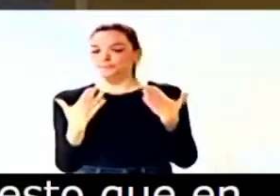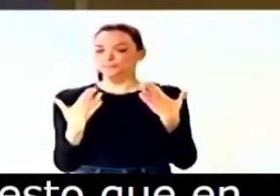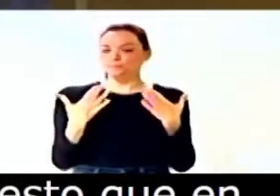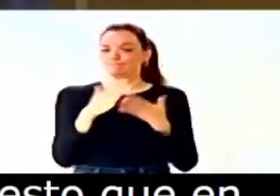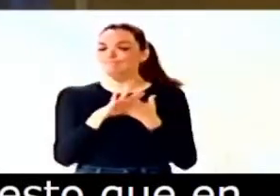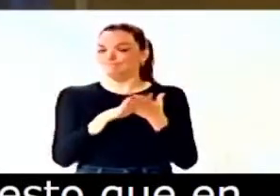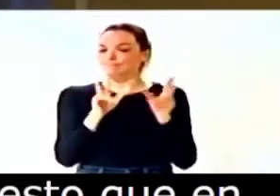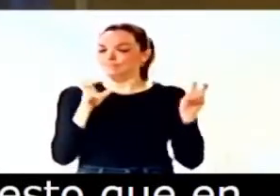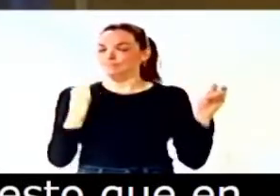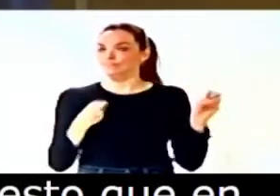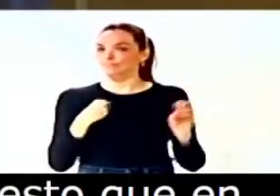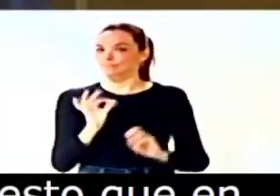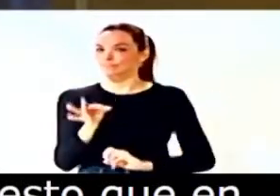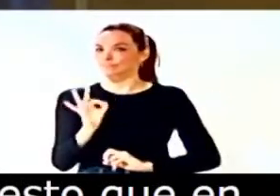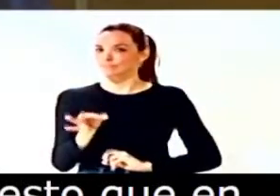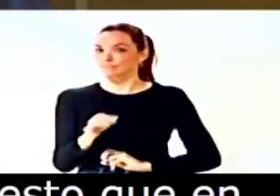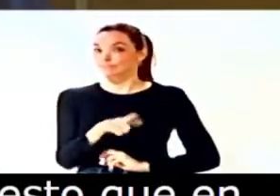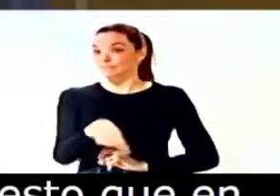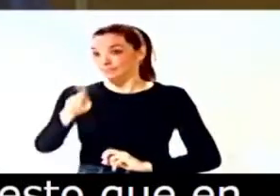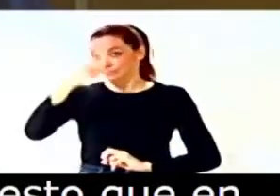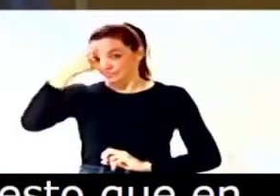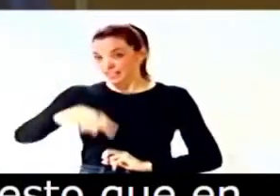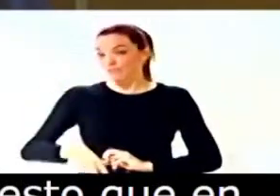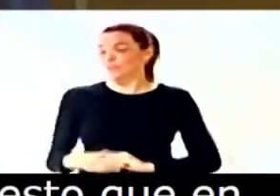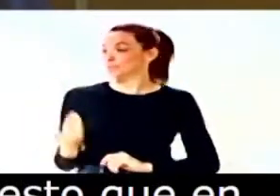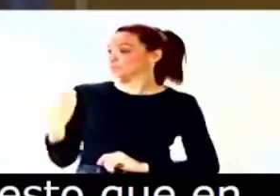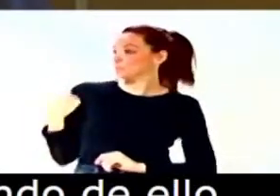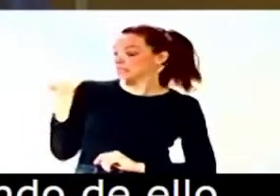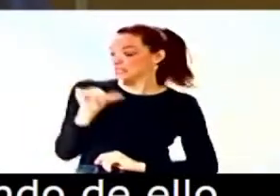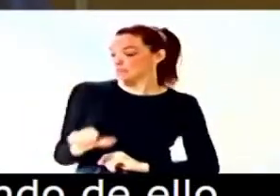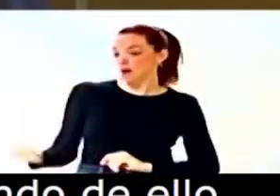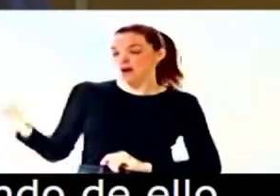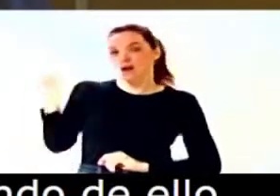ello. Como bien saben, en las últimas semanas,